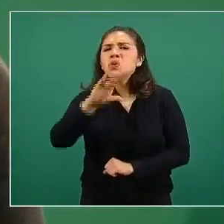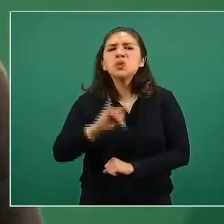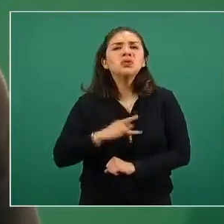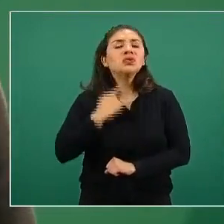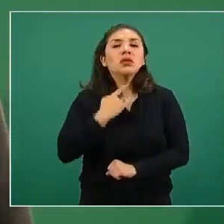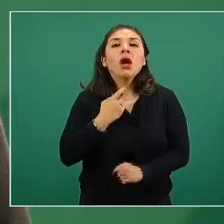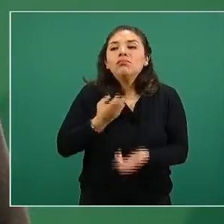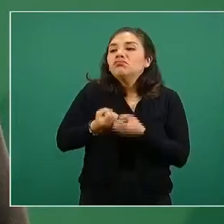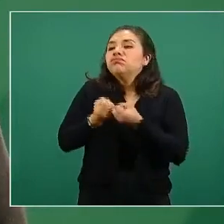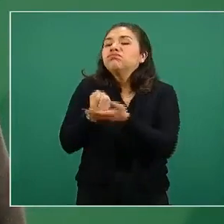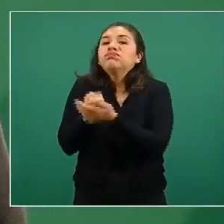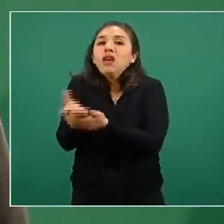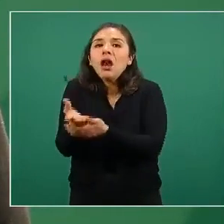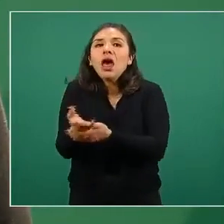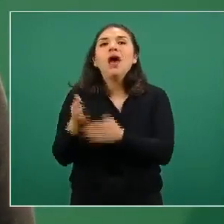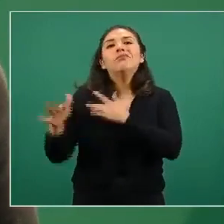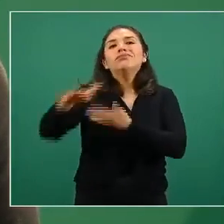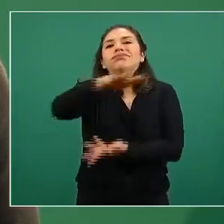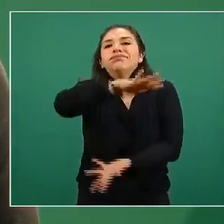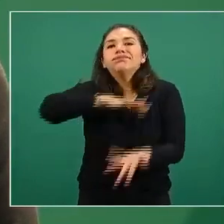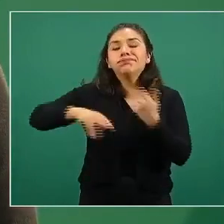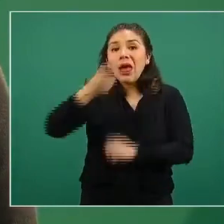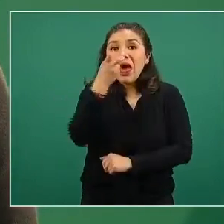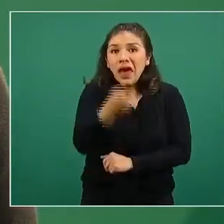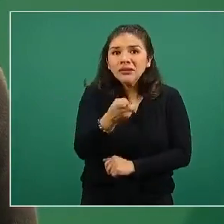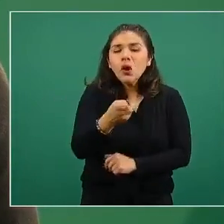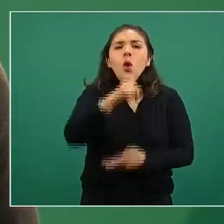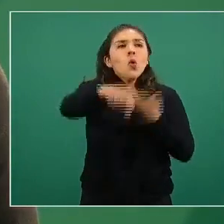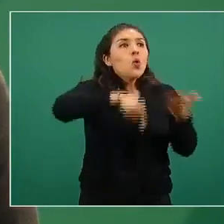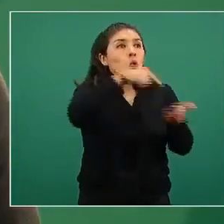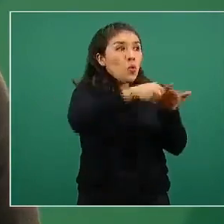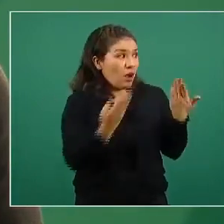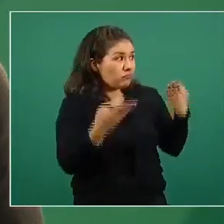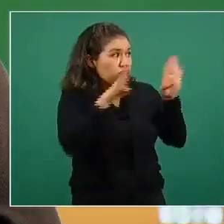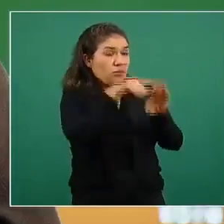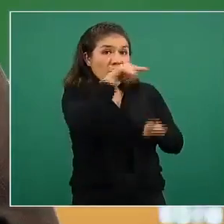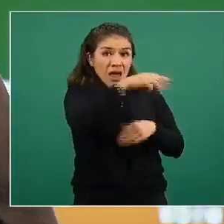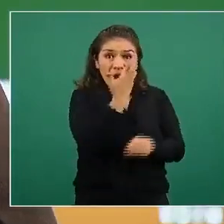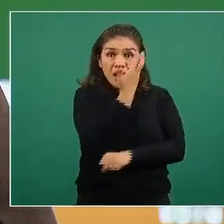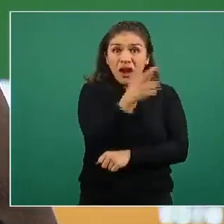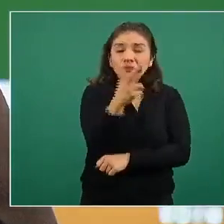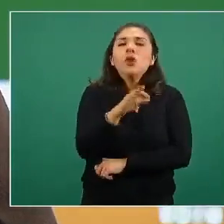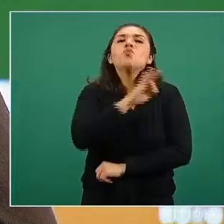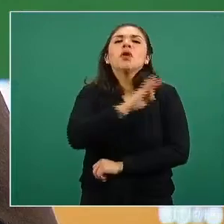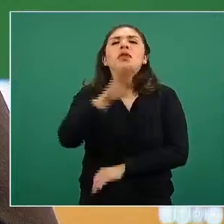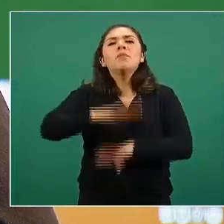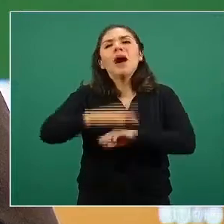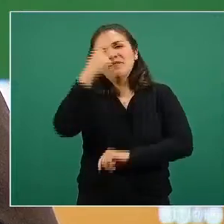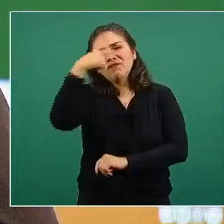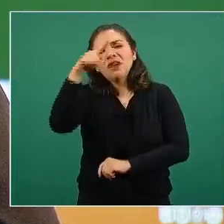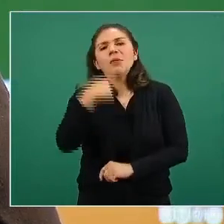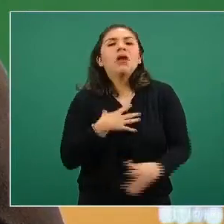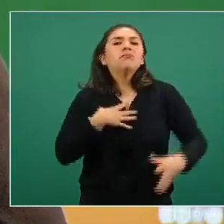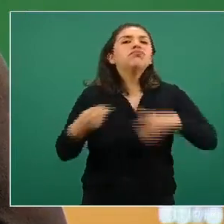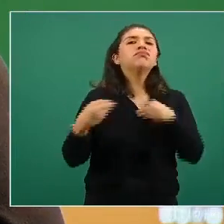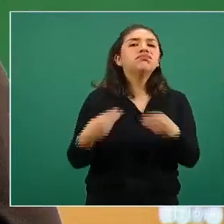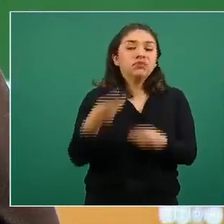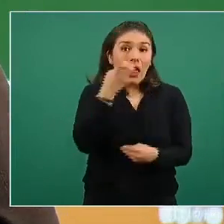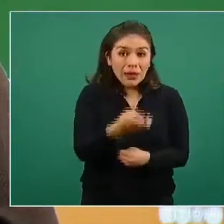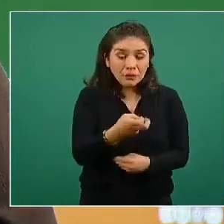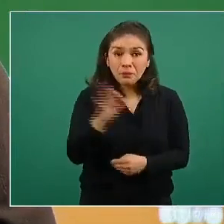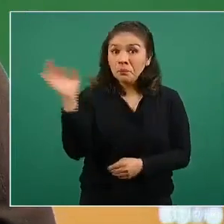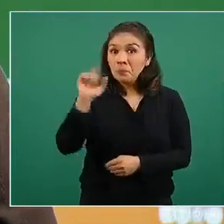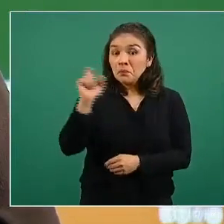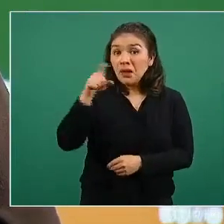la congregación al interior de estos recintos pues puede facilitar y llevar a los contagios. Cuando este